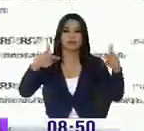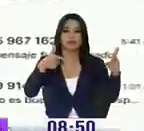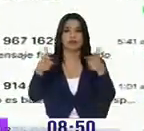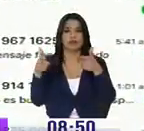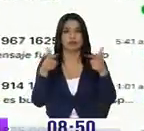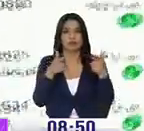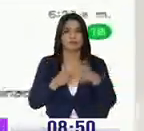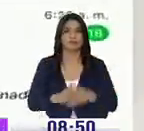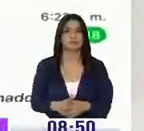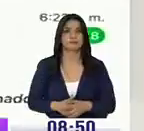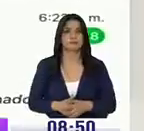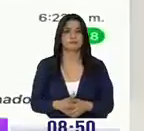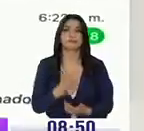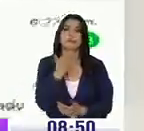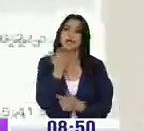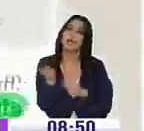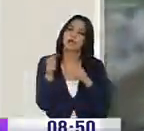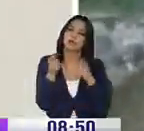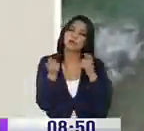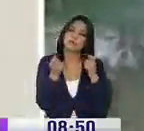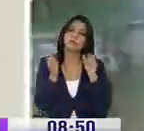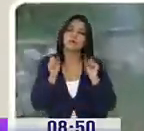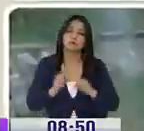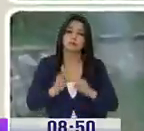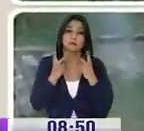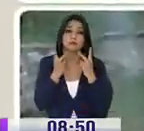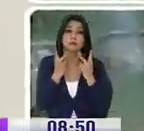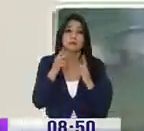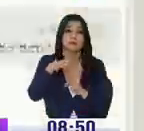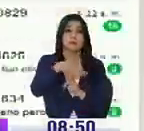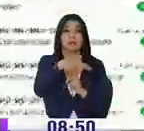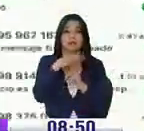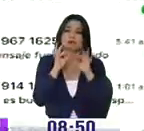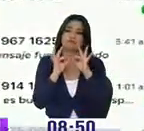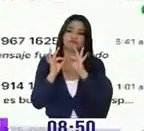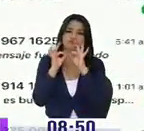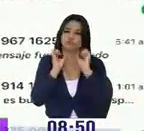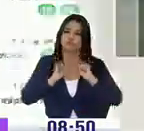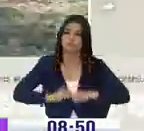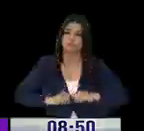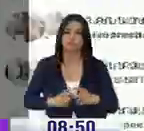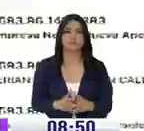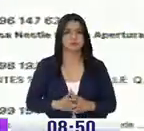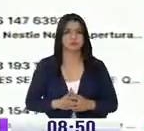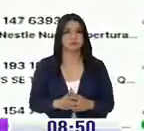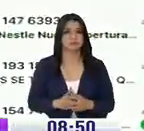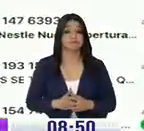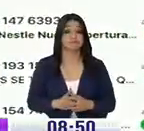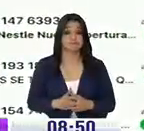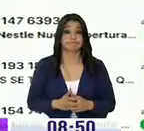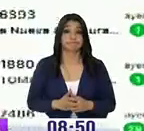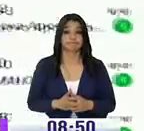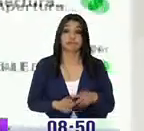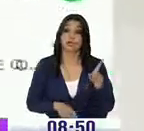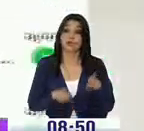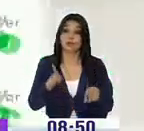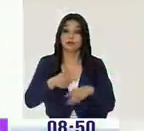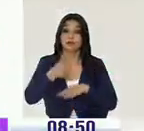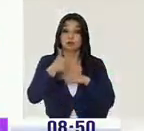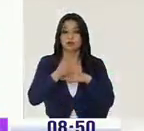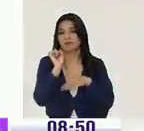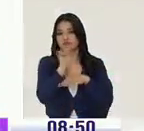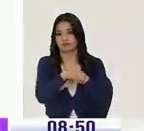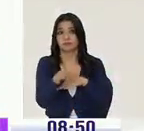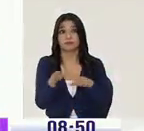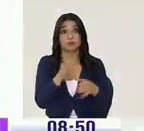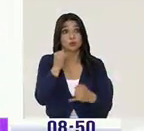hay que... alguien que vaya y controle. Es todo el relajo. Vean esto. Lo que pasa es que en muchas cosas nos hacemos de la vista gorda. Y